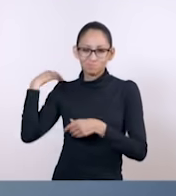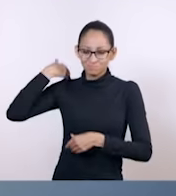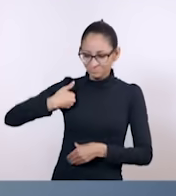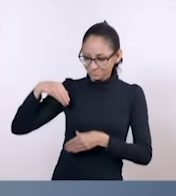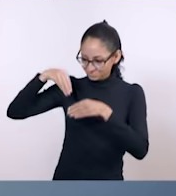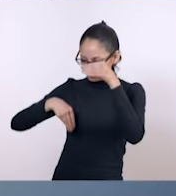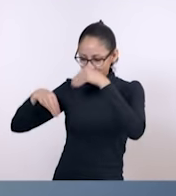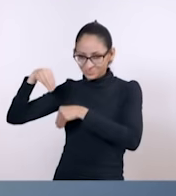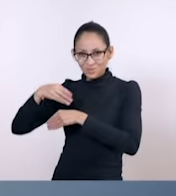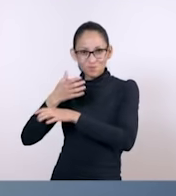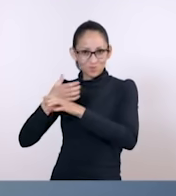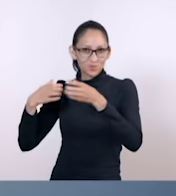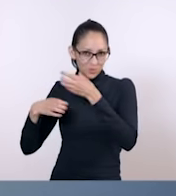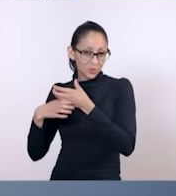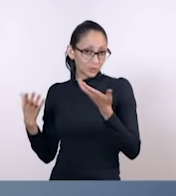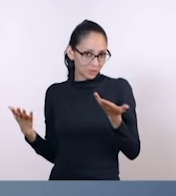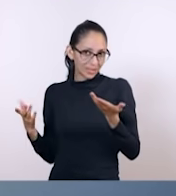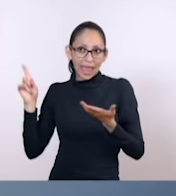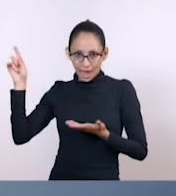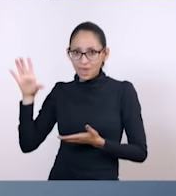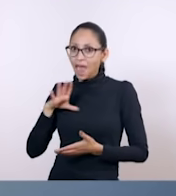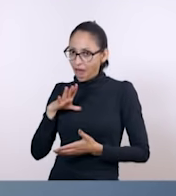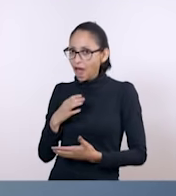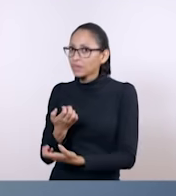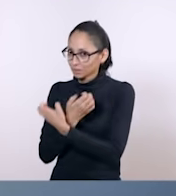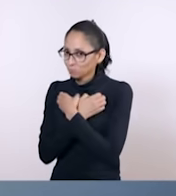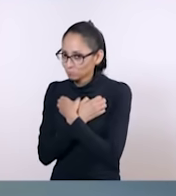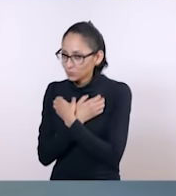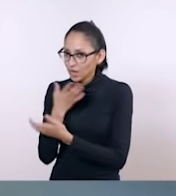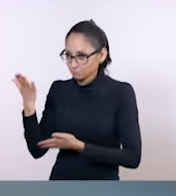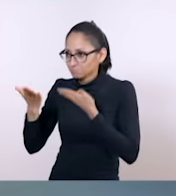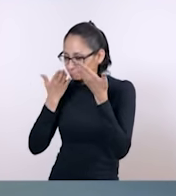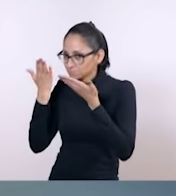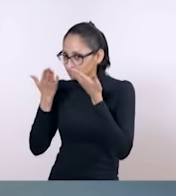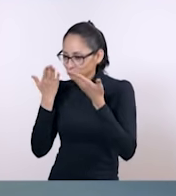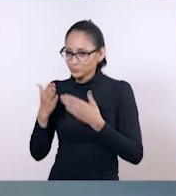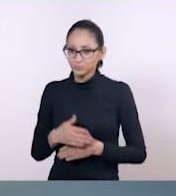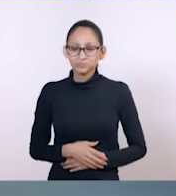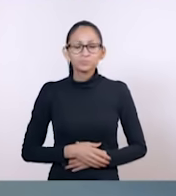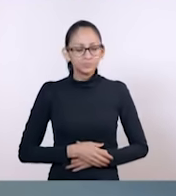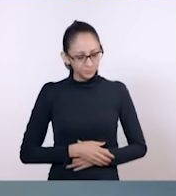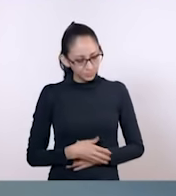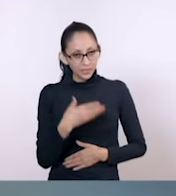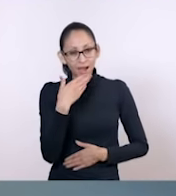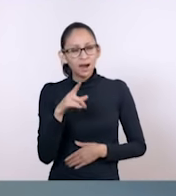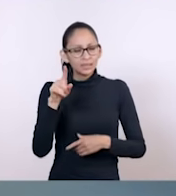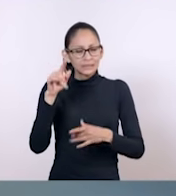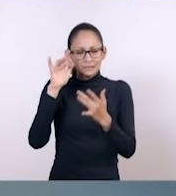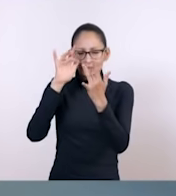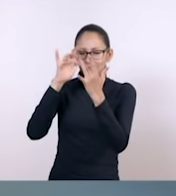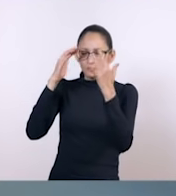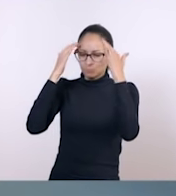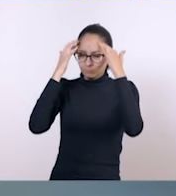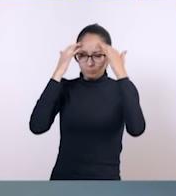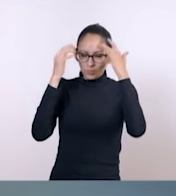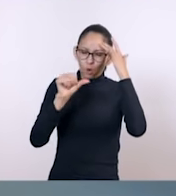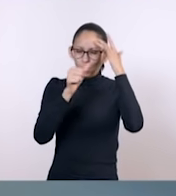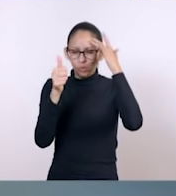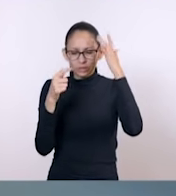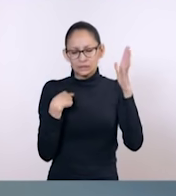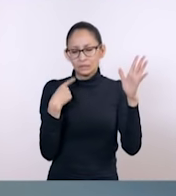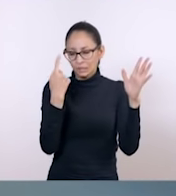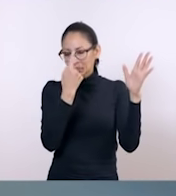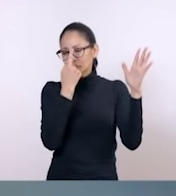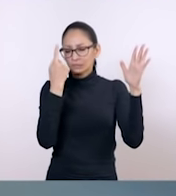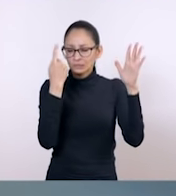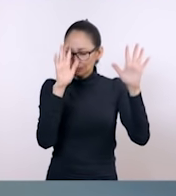con el que va a la escuela y donde carga sus útiles. Exacto. Perfecta respuesta. Vienen otras respuestas. Ay, me